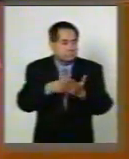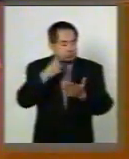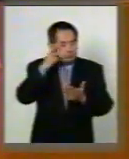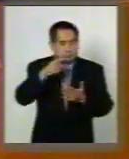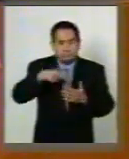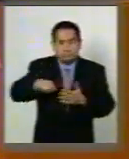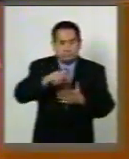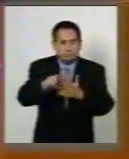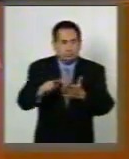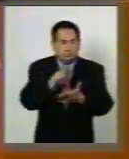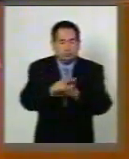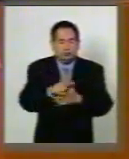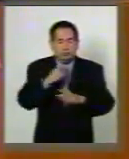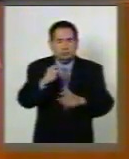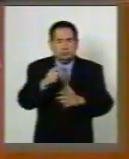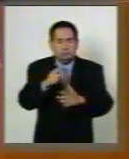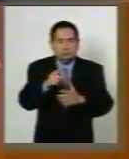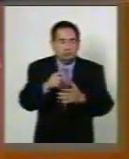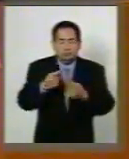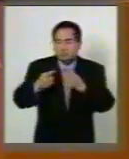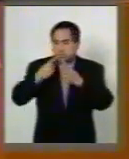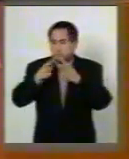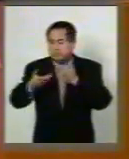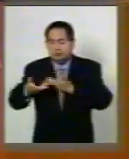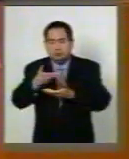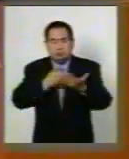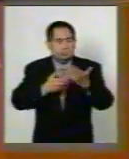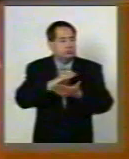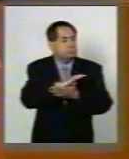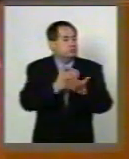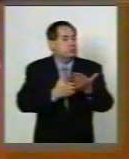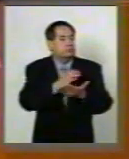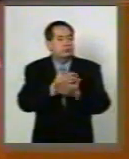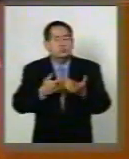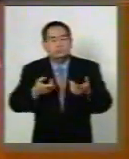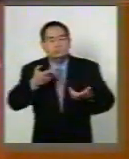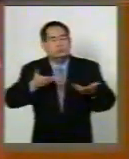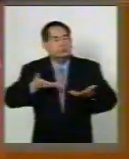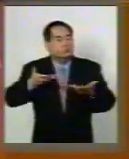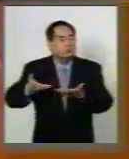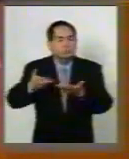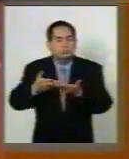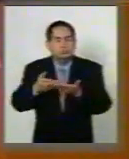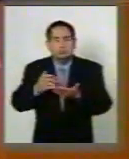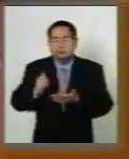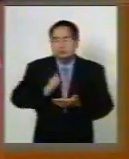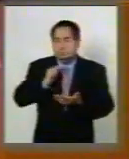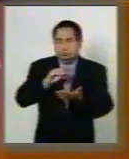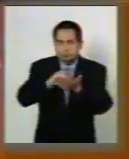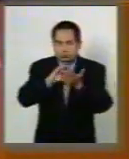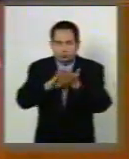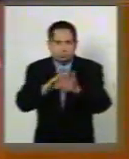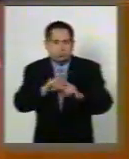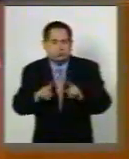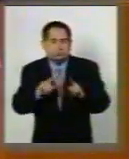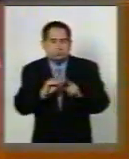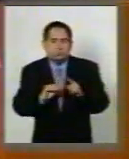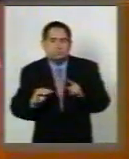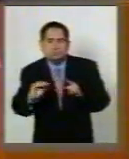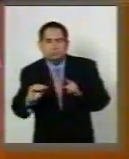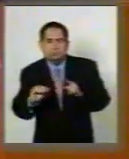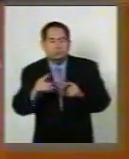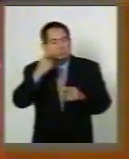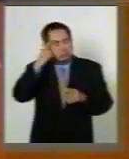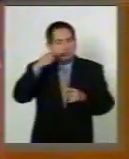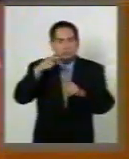de la ley para licitar, de licitaciones públicas. Se aprovecha la excepción de que es